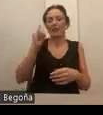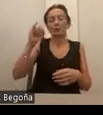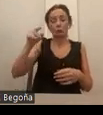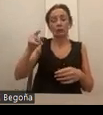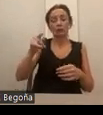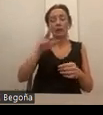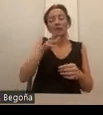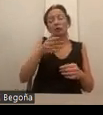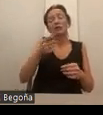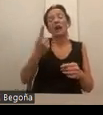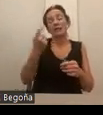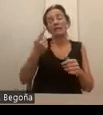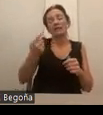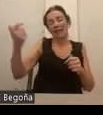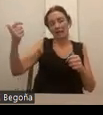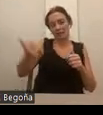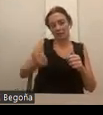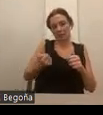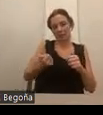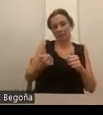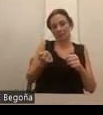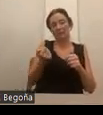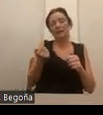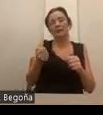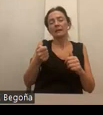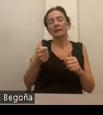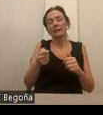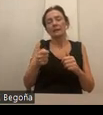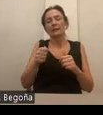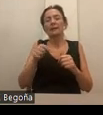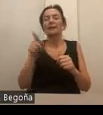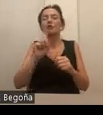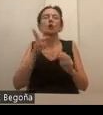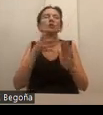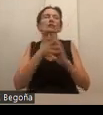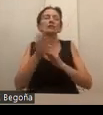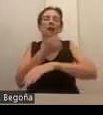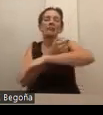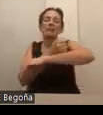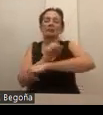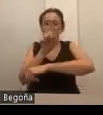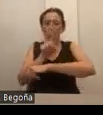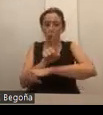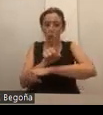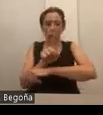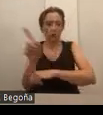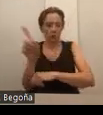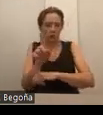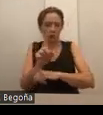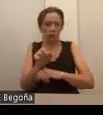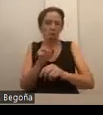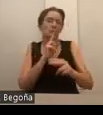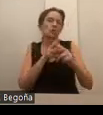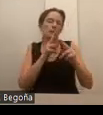No sería no sería una diabetes tipo 1, porque no hemos comenzado ya directamente con la insulina y